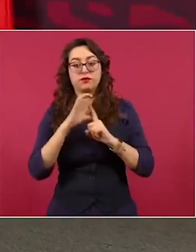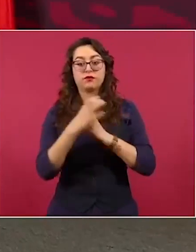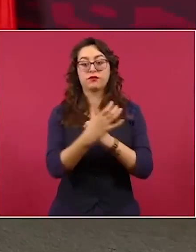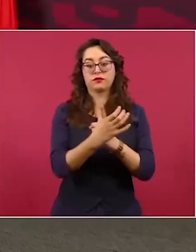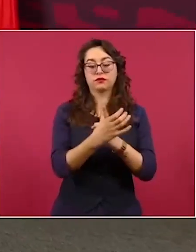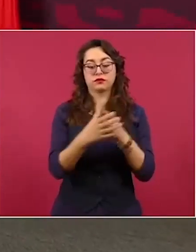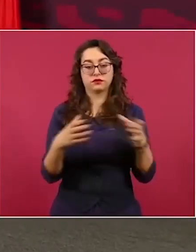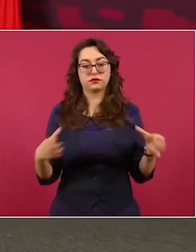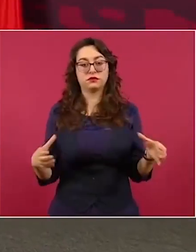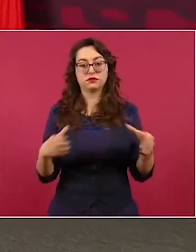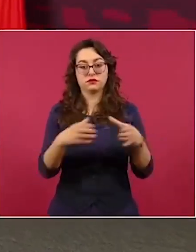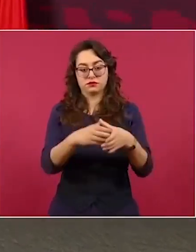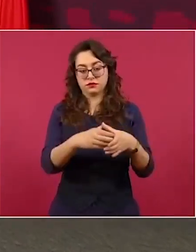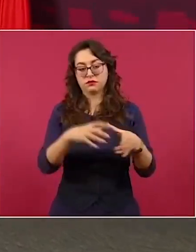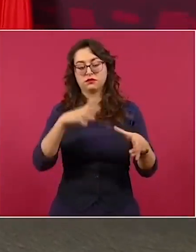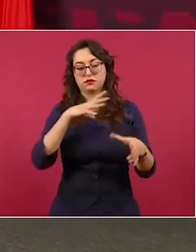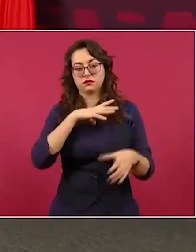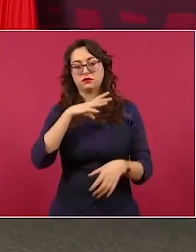Existe